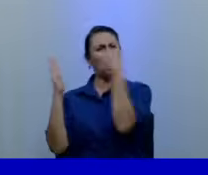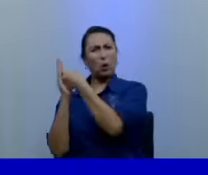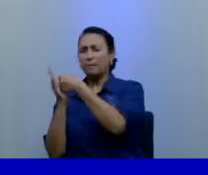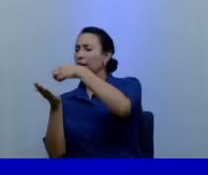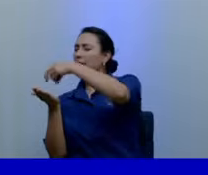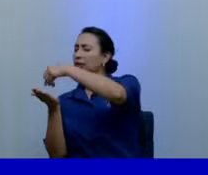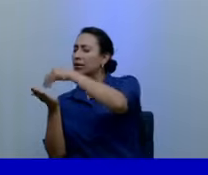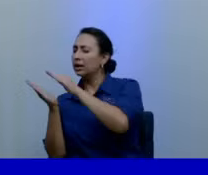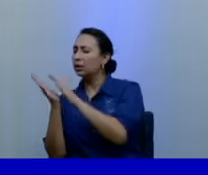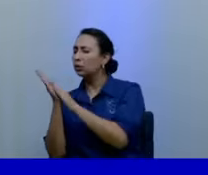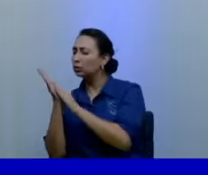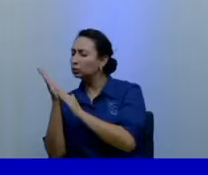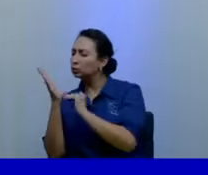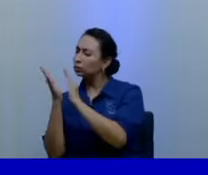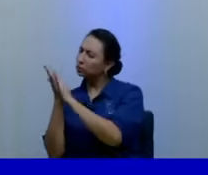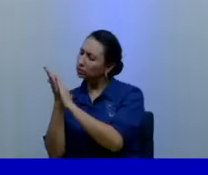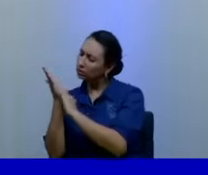le dije.